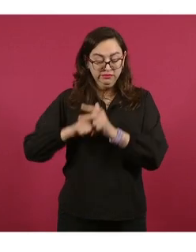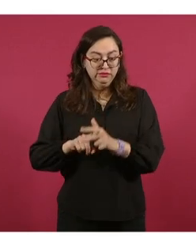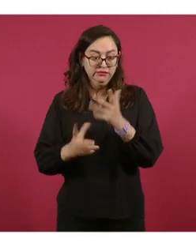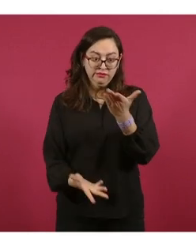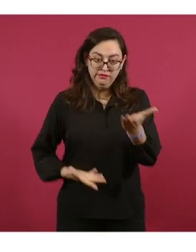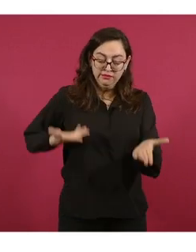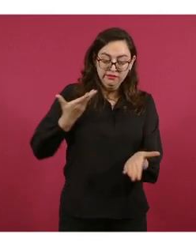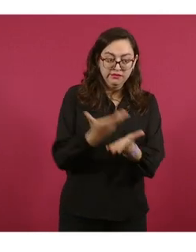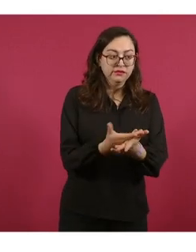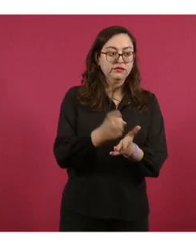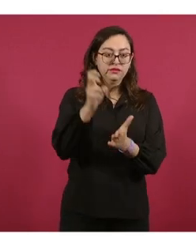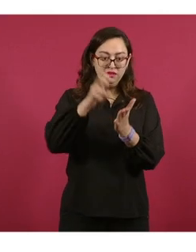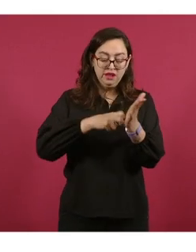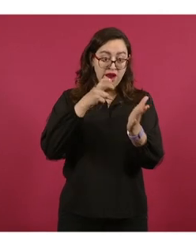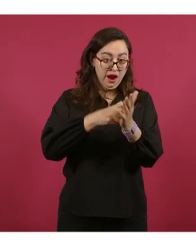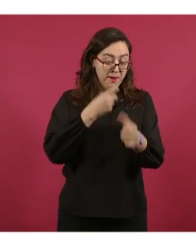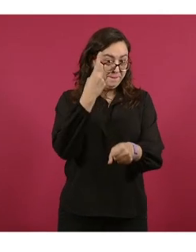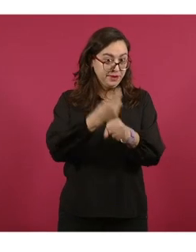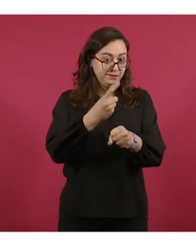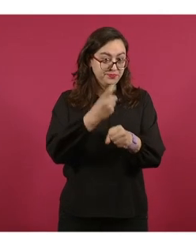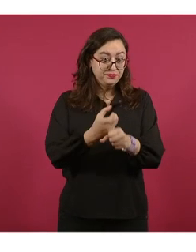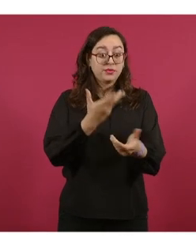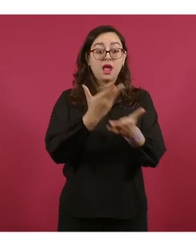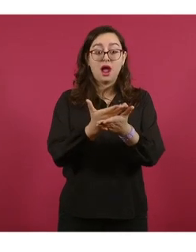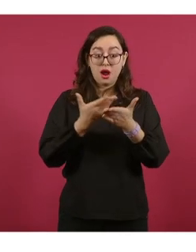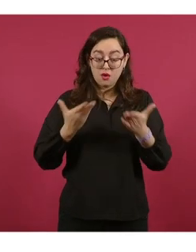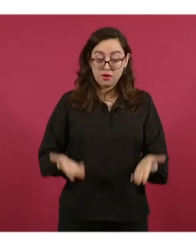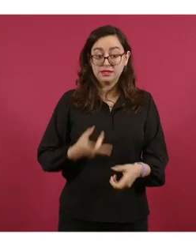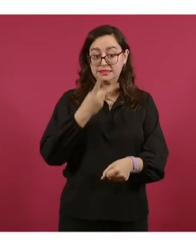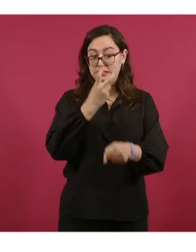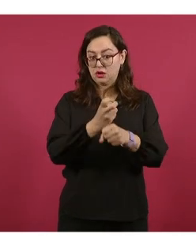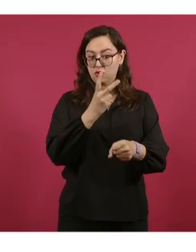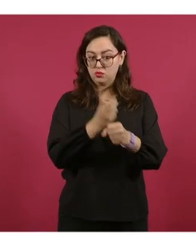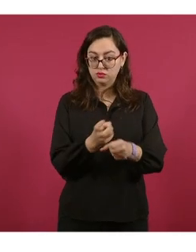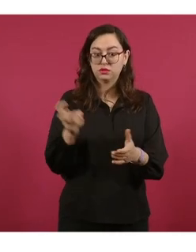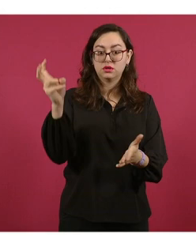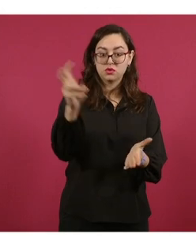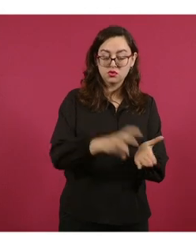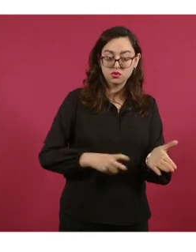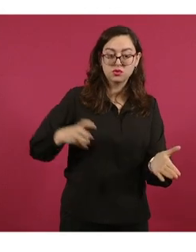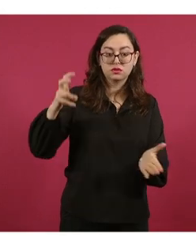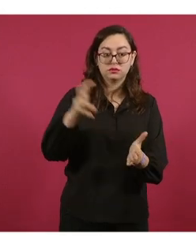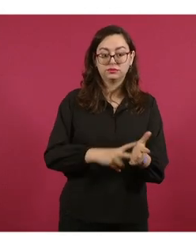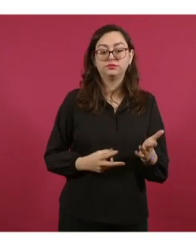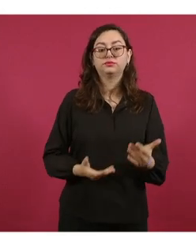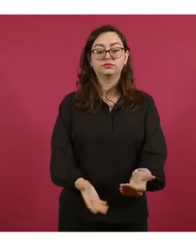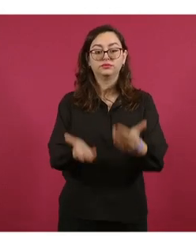2020. Y aquí quiero, ¿por qué no pones la siguiente?